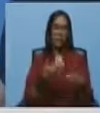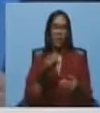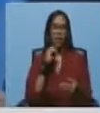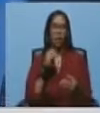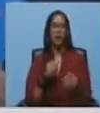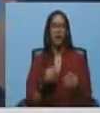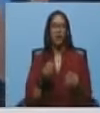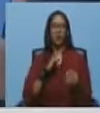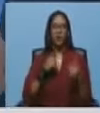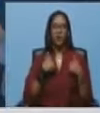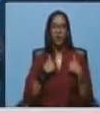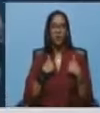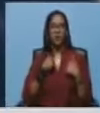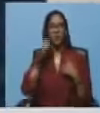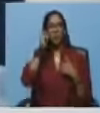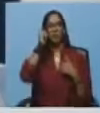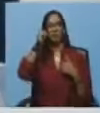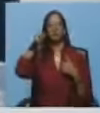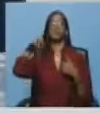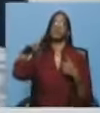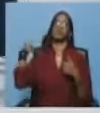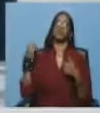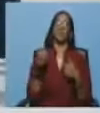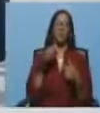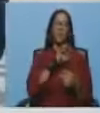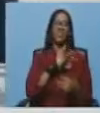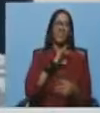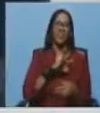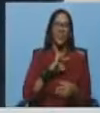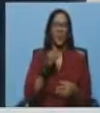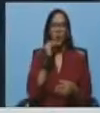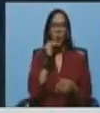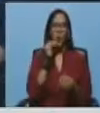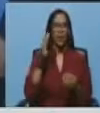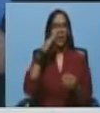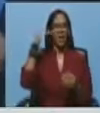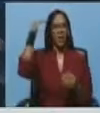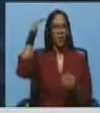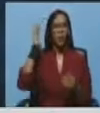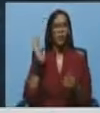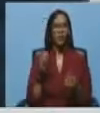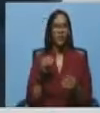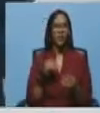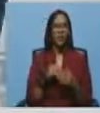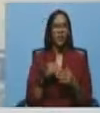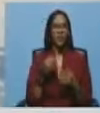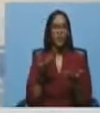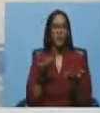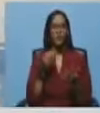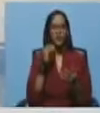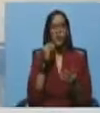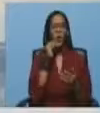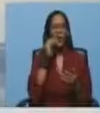todavía tú y yo, que somos unos jóvenes... Unos señores. Unos jóvenes adultos, ¿cómo es que le dicen? Unos adultos contemporáneos.